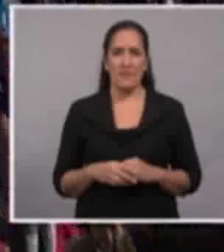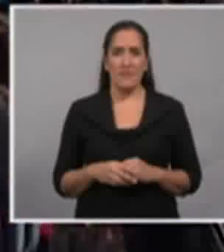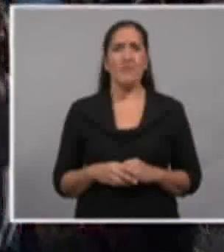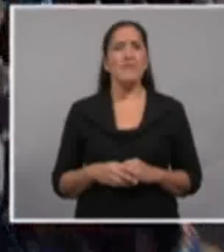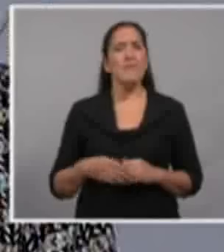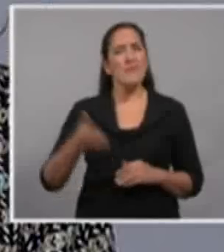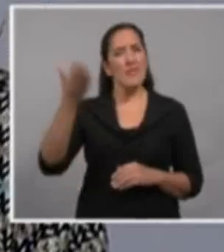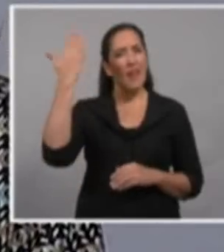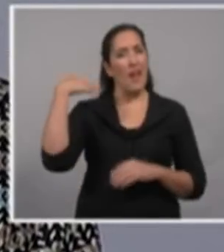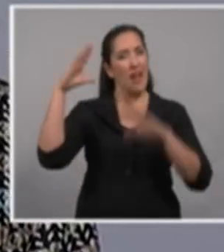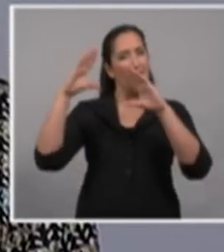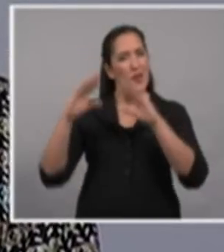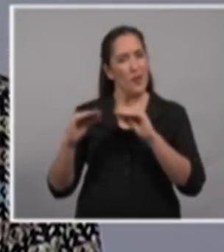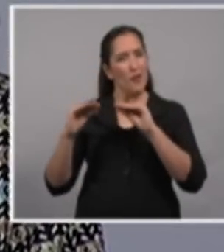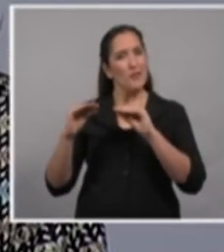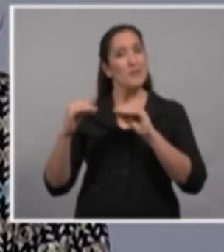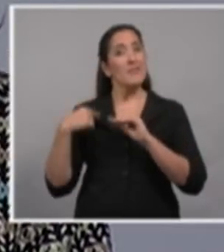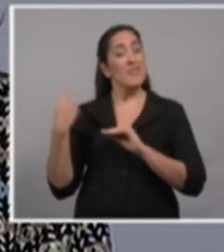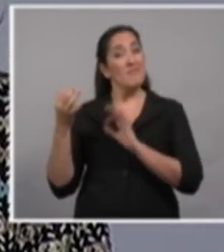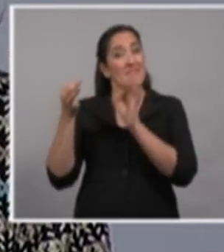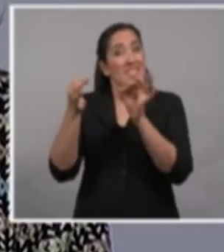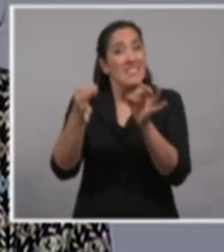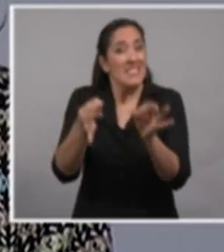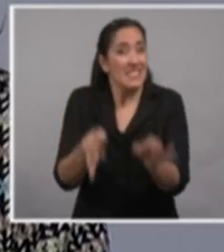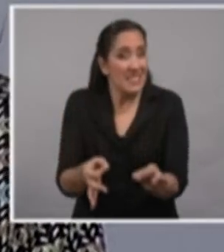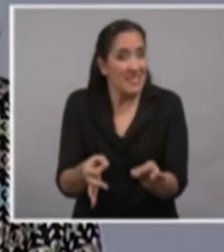Anoche, cuando llegamos